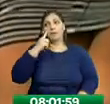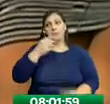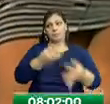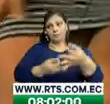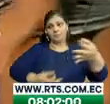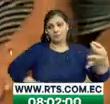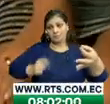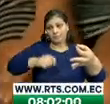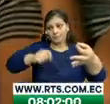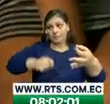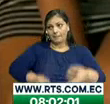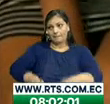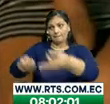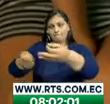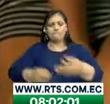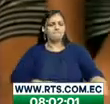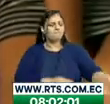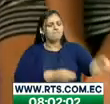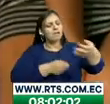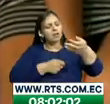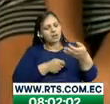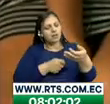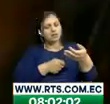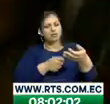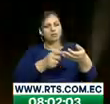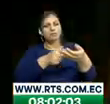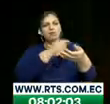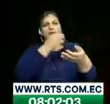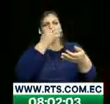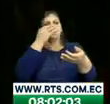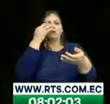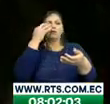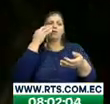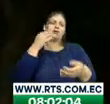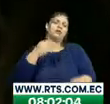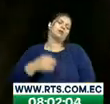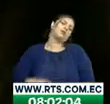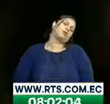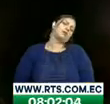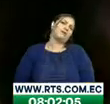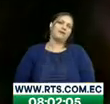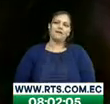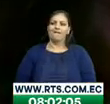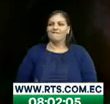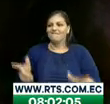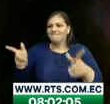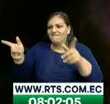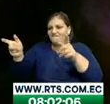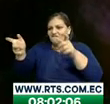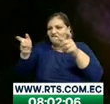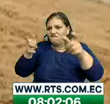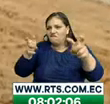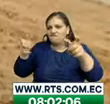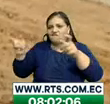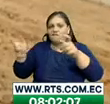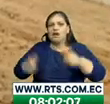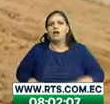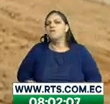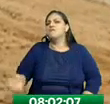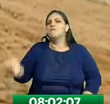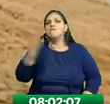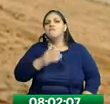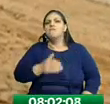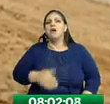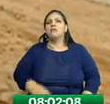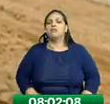las obligó a realizar todo lo que el delincuente les pedía. Entre estos estaban los teléfonos celulares. Posteriormente llegaron cerca de una escuela